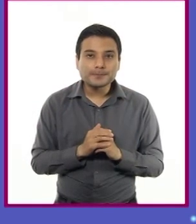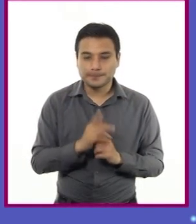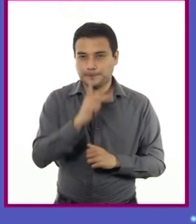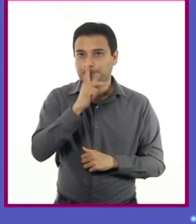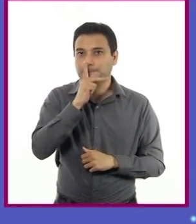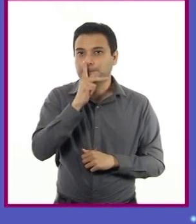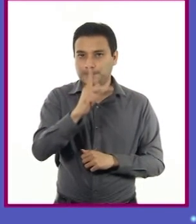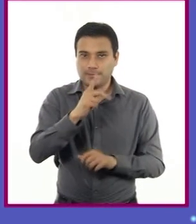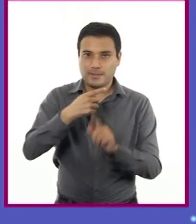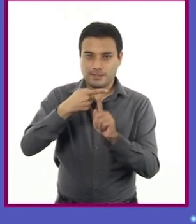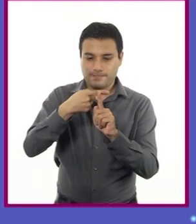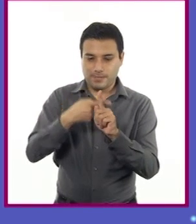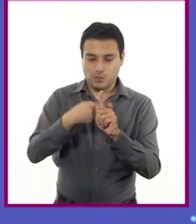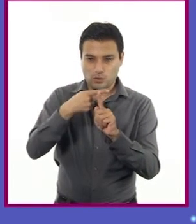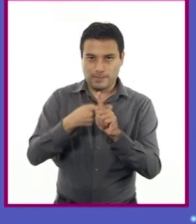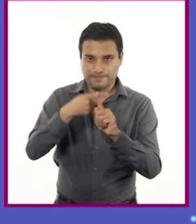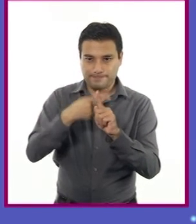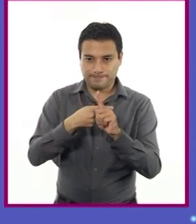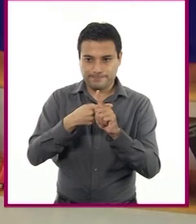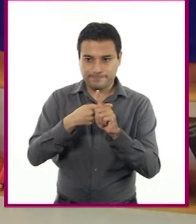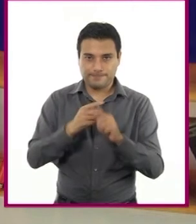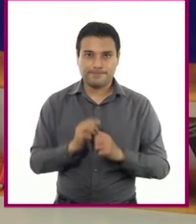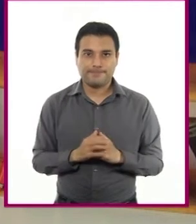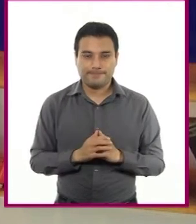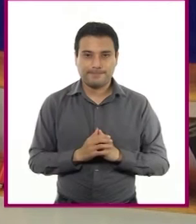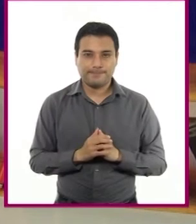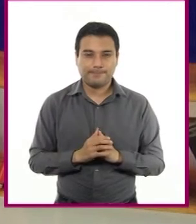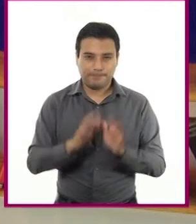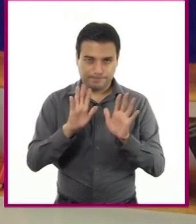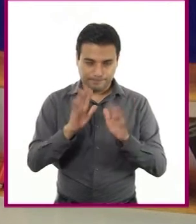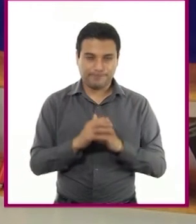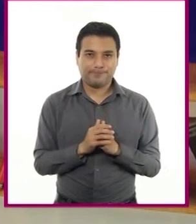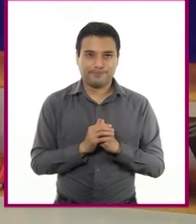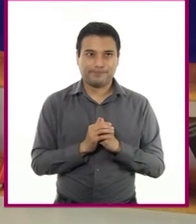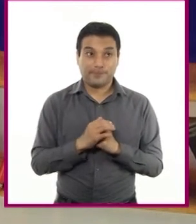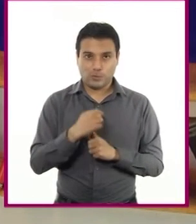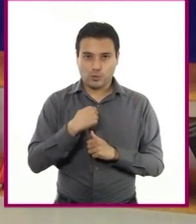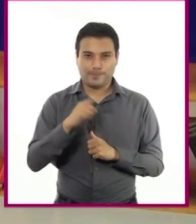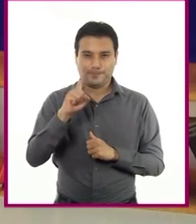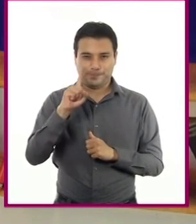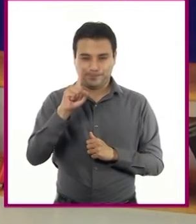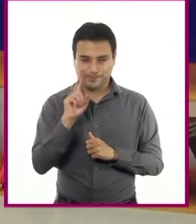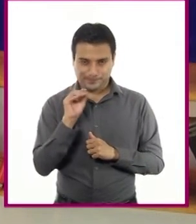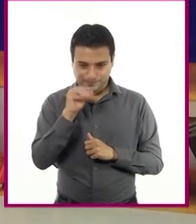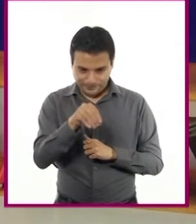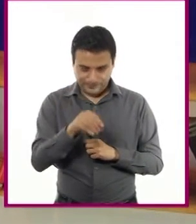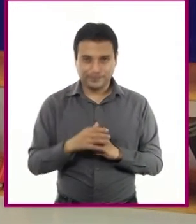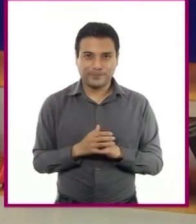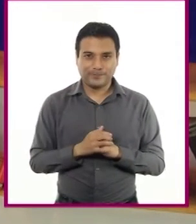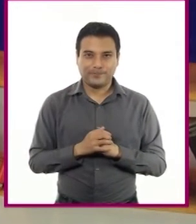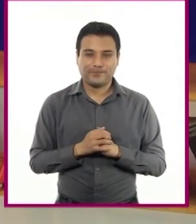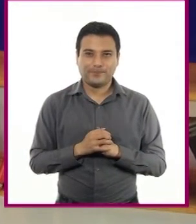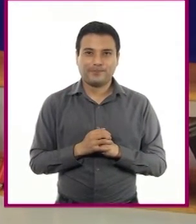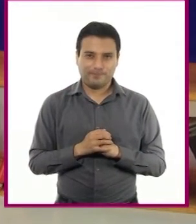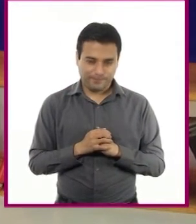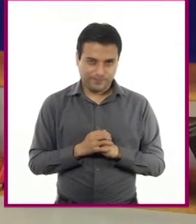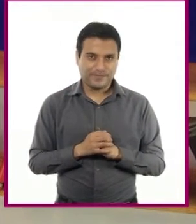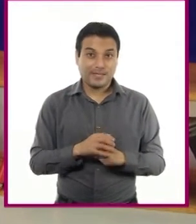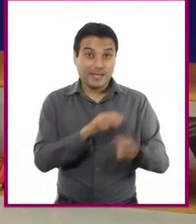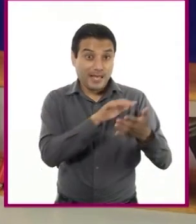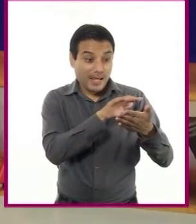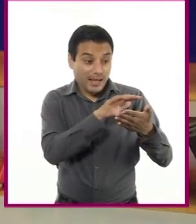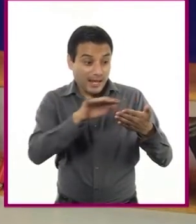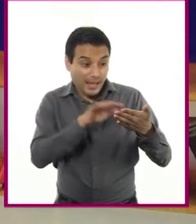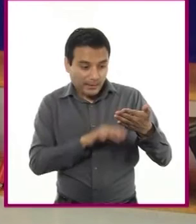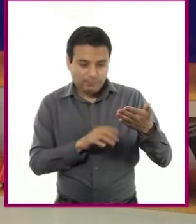concepto, temperatura. Permítame el tercer concepto, maestra, pues además de la información del texto, ese